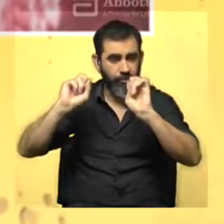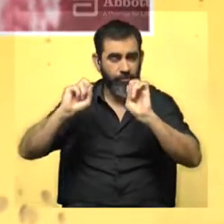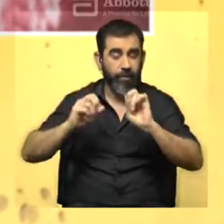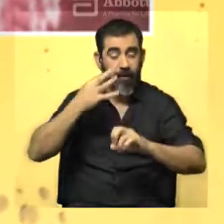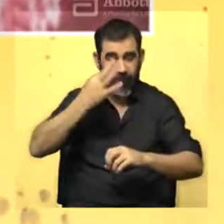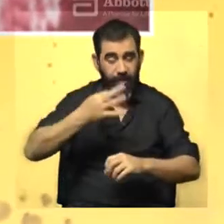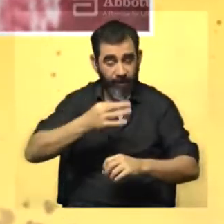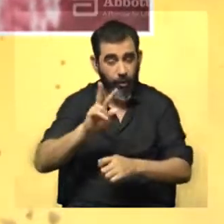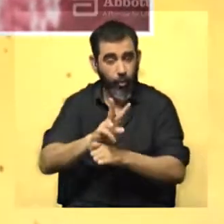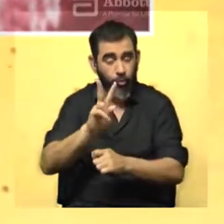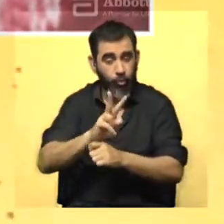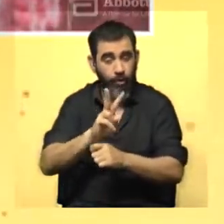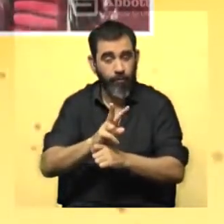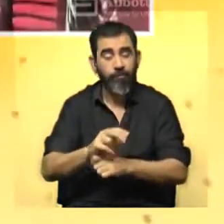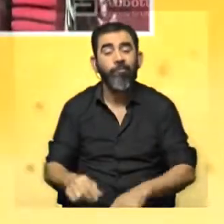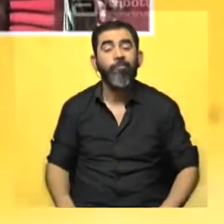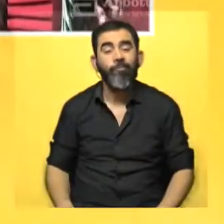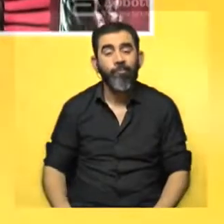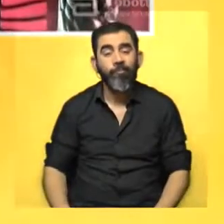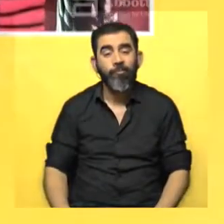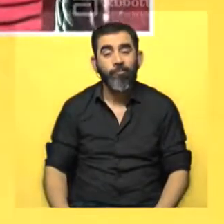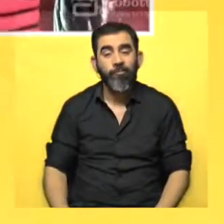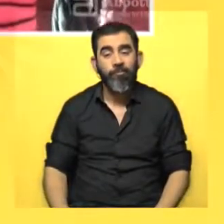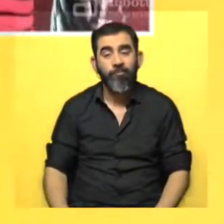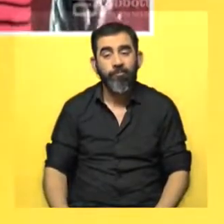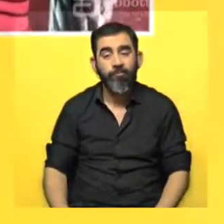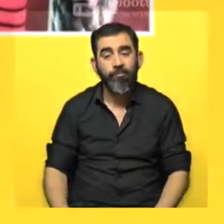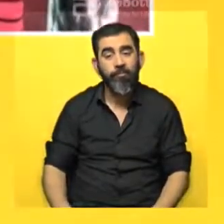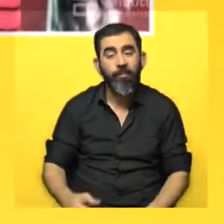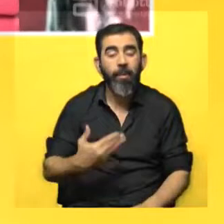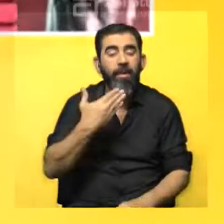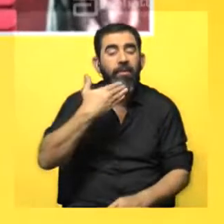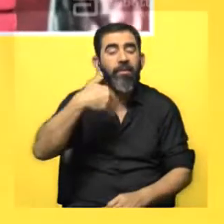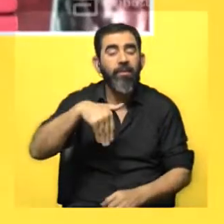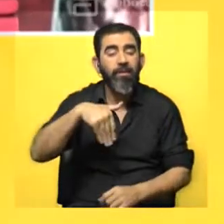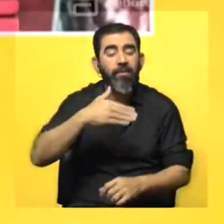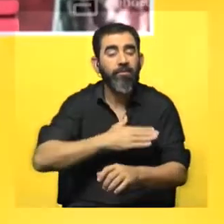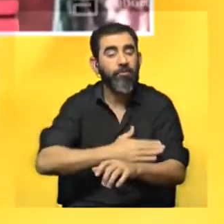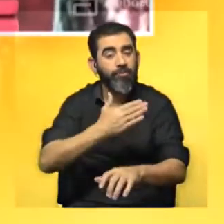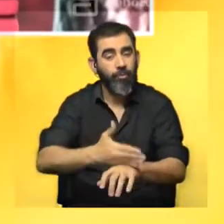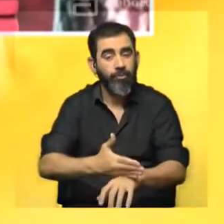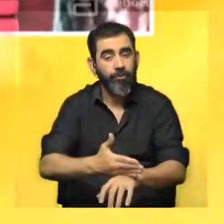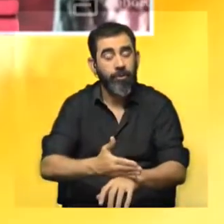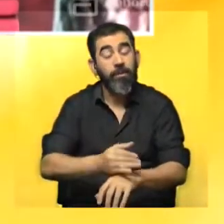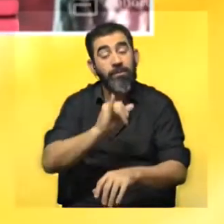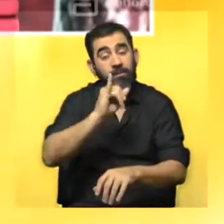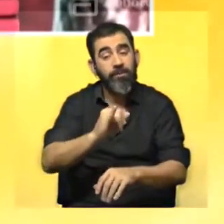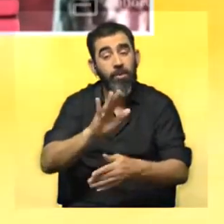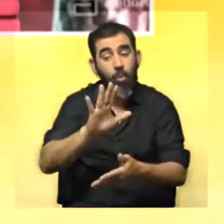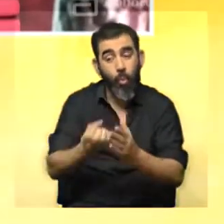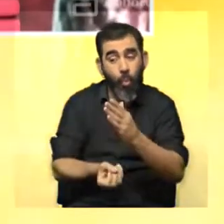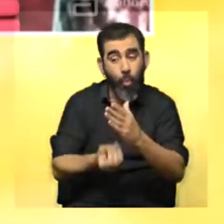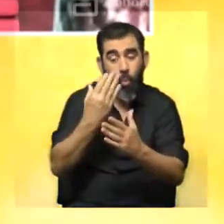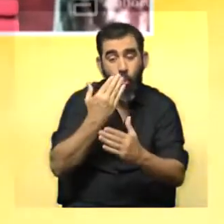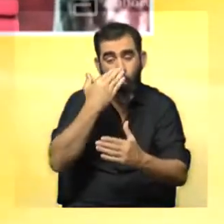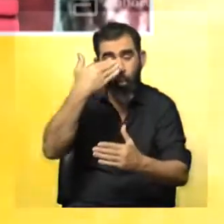randomizados y controlados que se hayan interesado en entender el impacto. Lo que les puedo decir es que los más recientes,